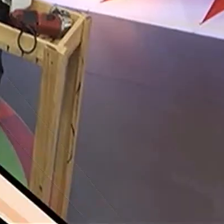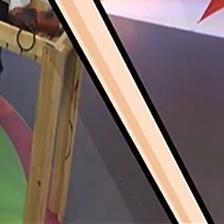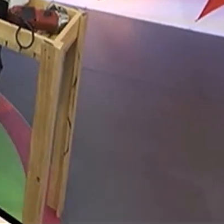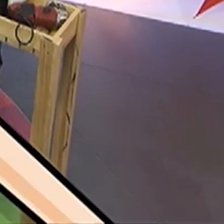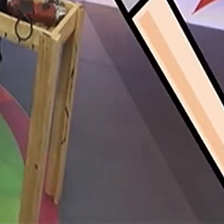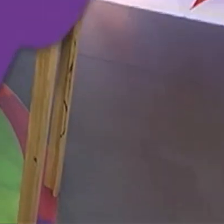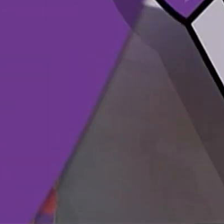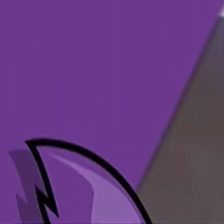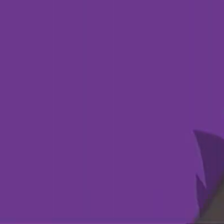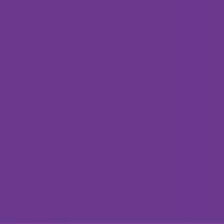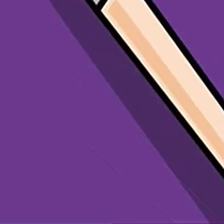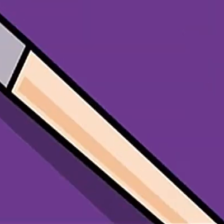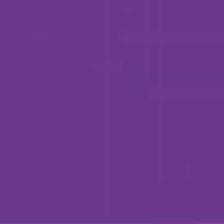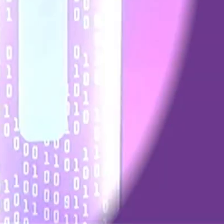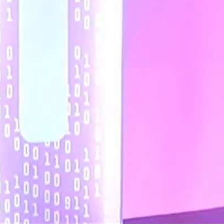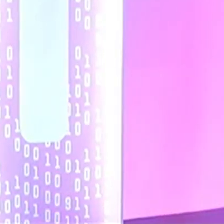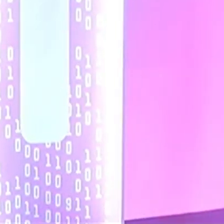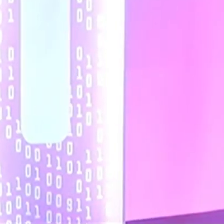Chao.